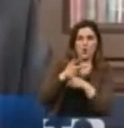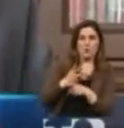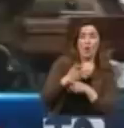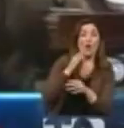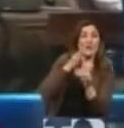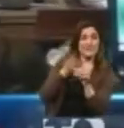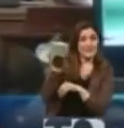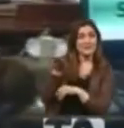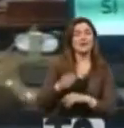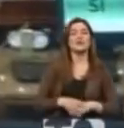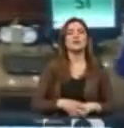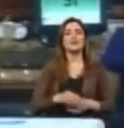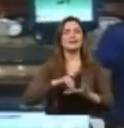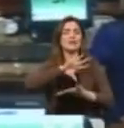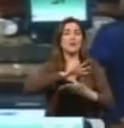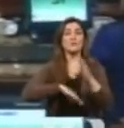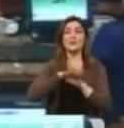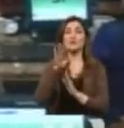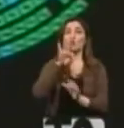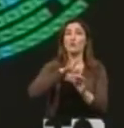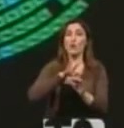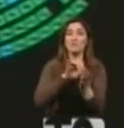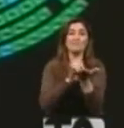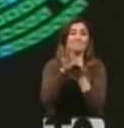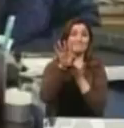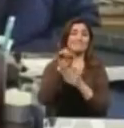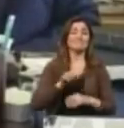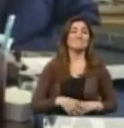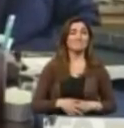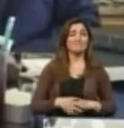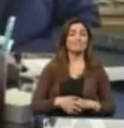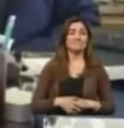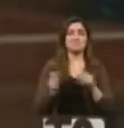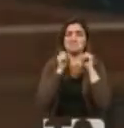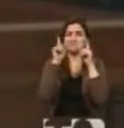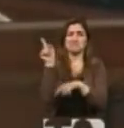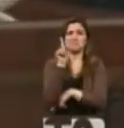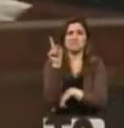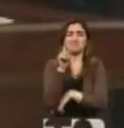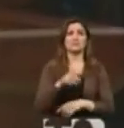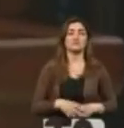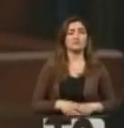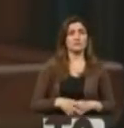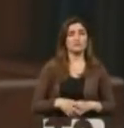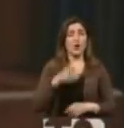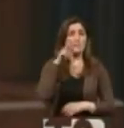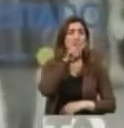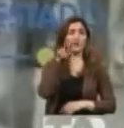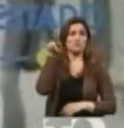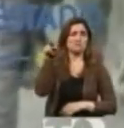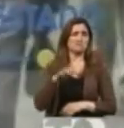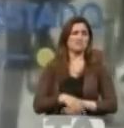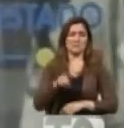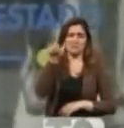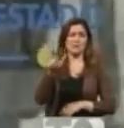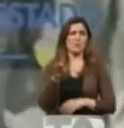misión de él. El papel de la Asamblea, que en su mayoría votó por la destitución de Carlos Baca, no le sorprende y tampoco cambia la visión que aún tienen